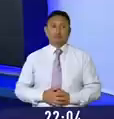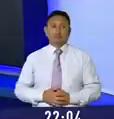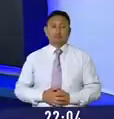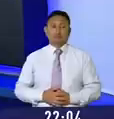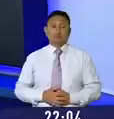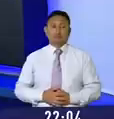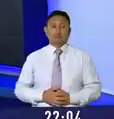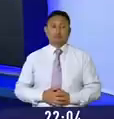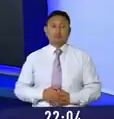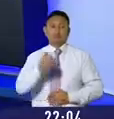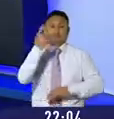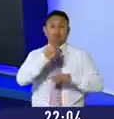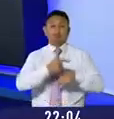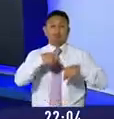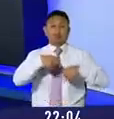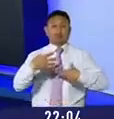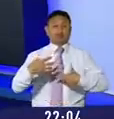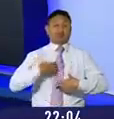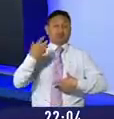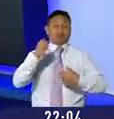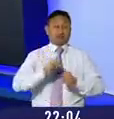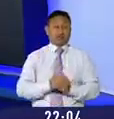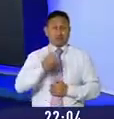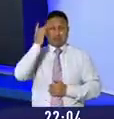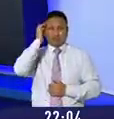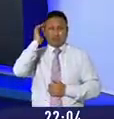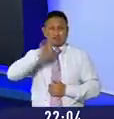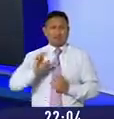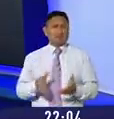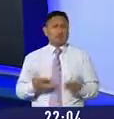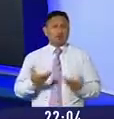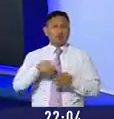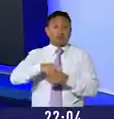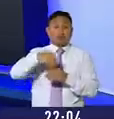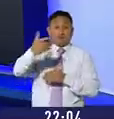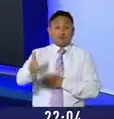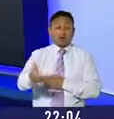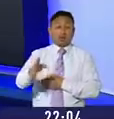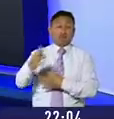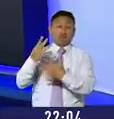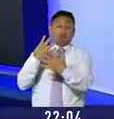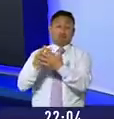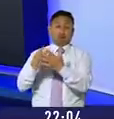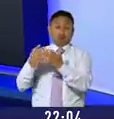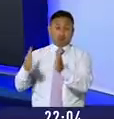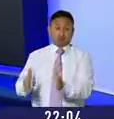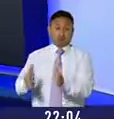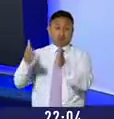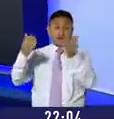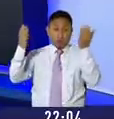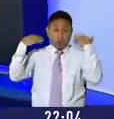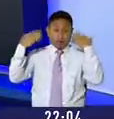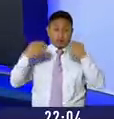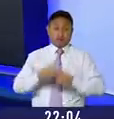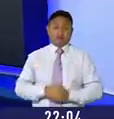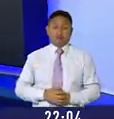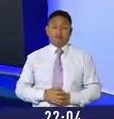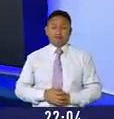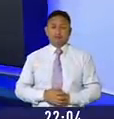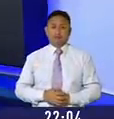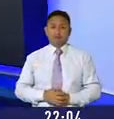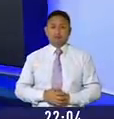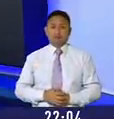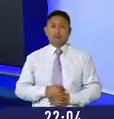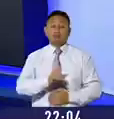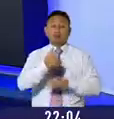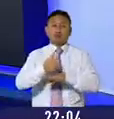Una jornada de reclamos y desesperación se vivió en los exteriores de la penitenciaría del Litoral en Guayaquil. Las